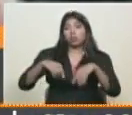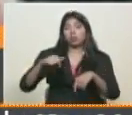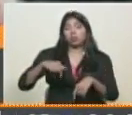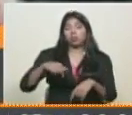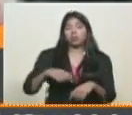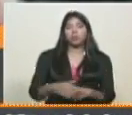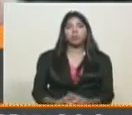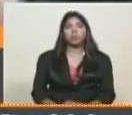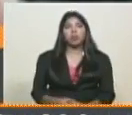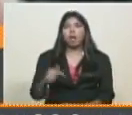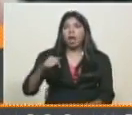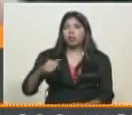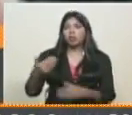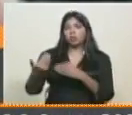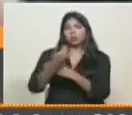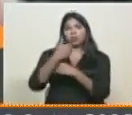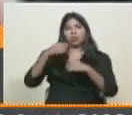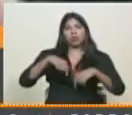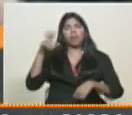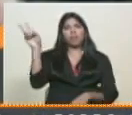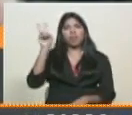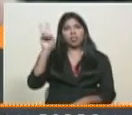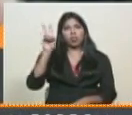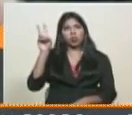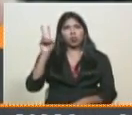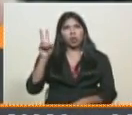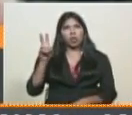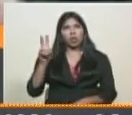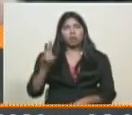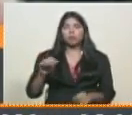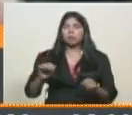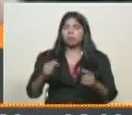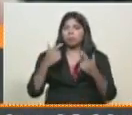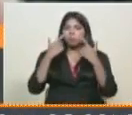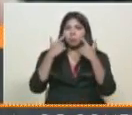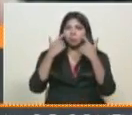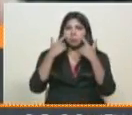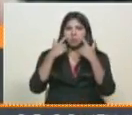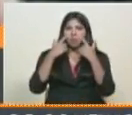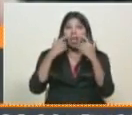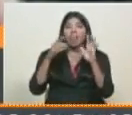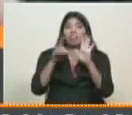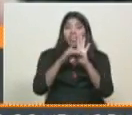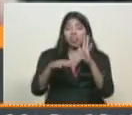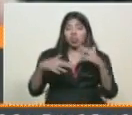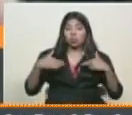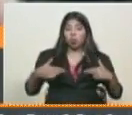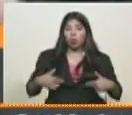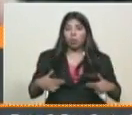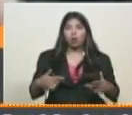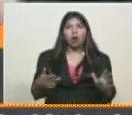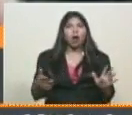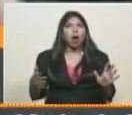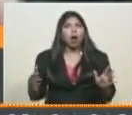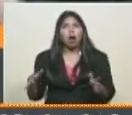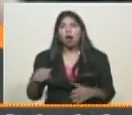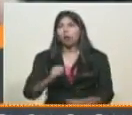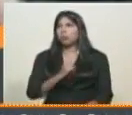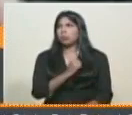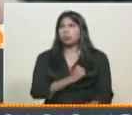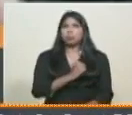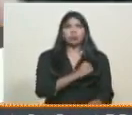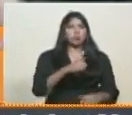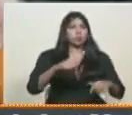han aplicado contra mi país desde algunos centros de poder es claro ejemplo del uso de los derechos humanos como arma política con fines de